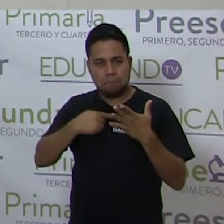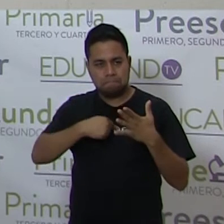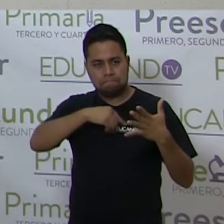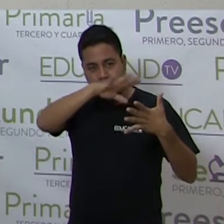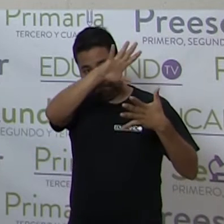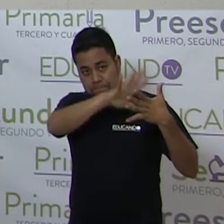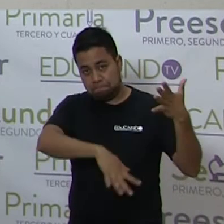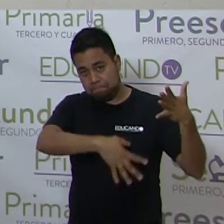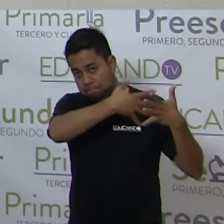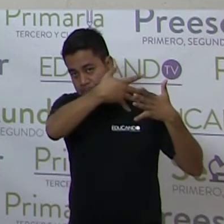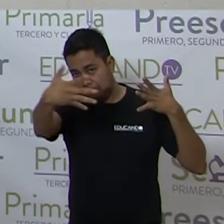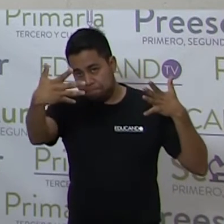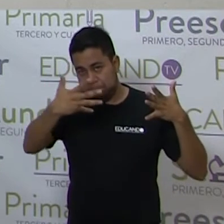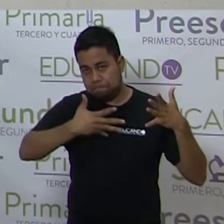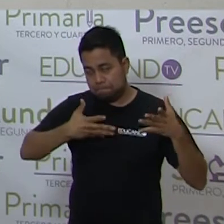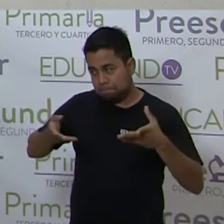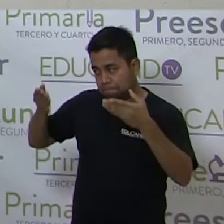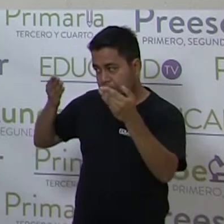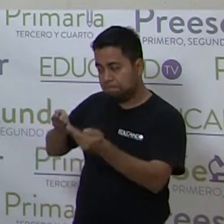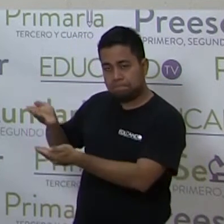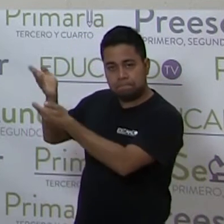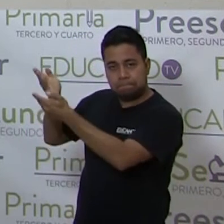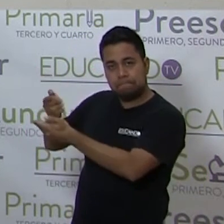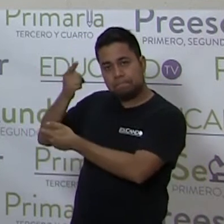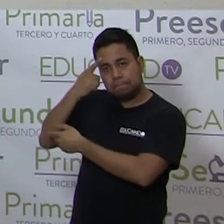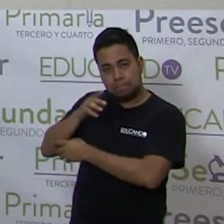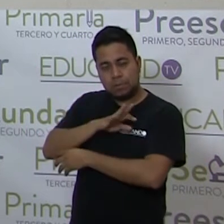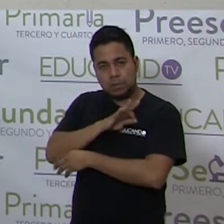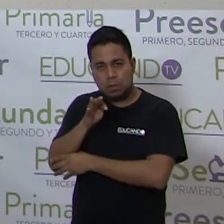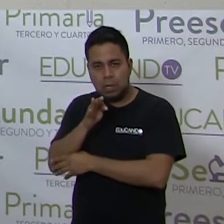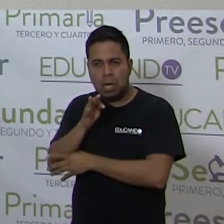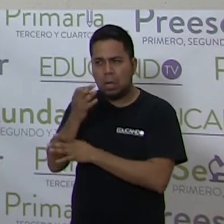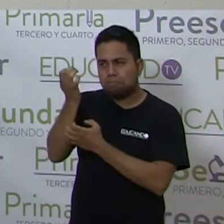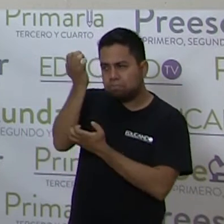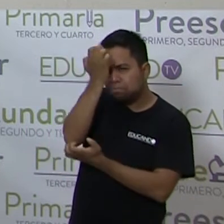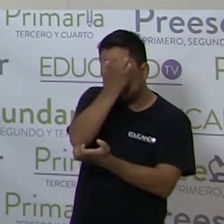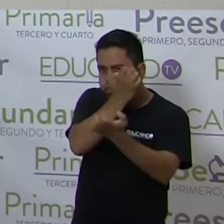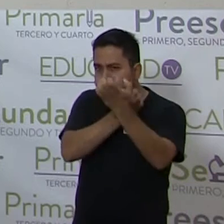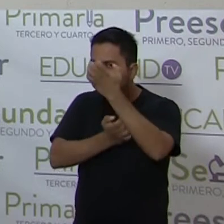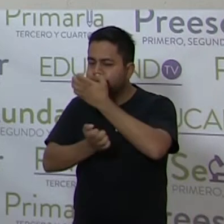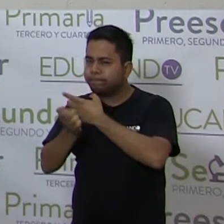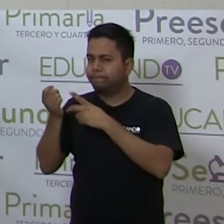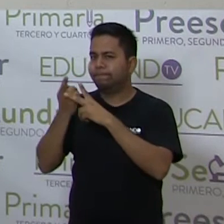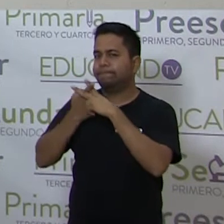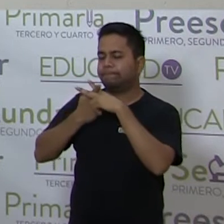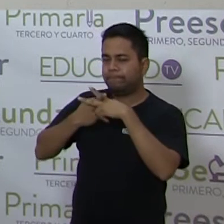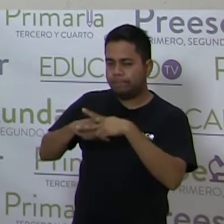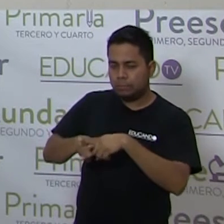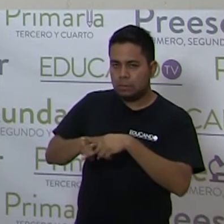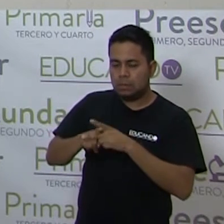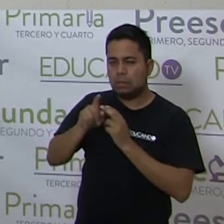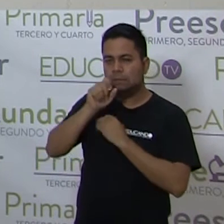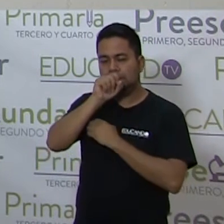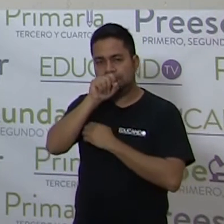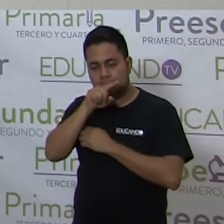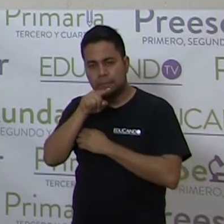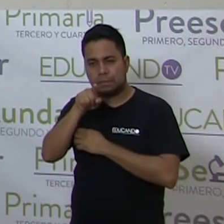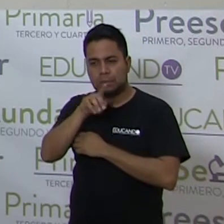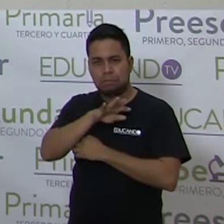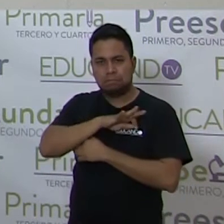tabla para que nosotros empecemos a analizar y nosotros empecemos a